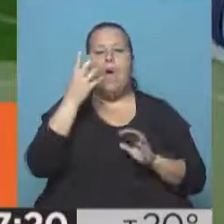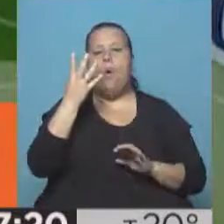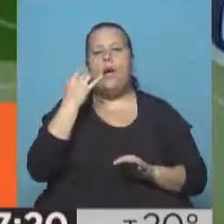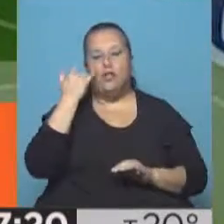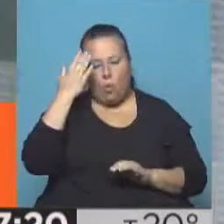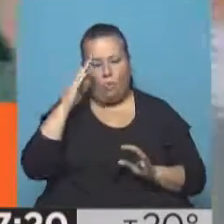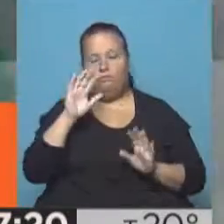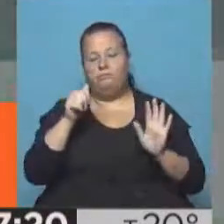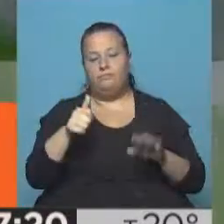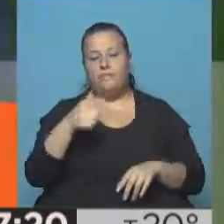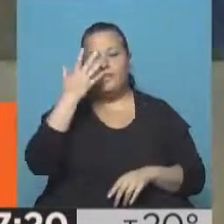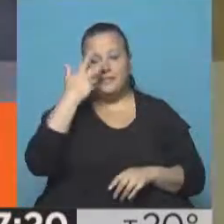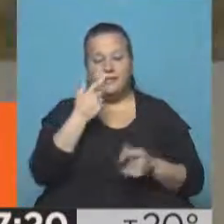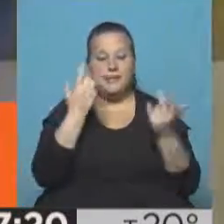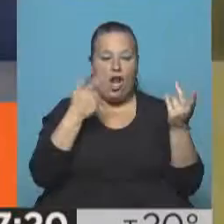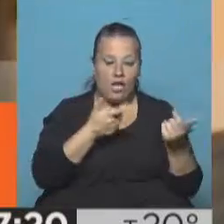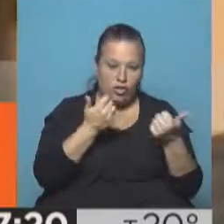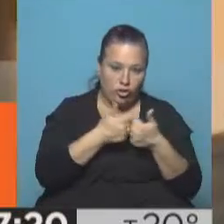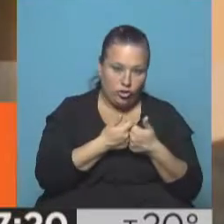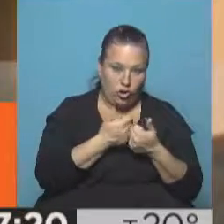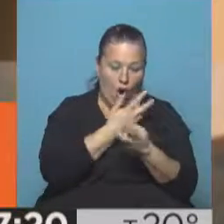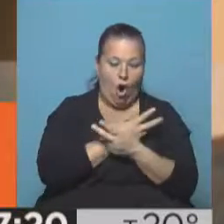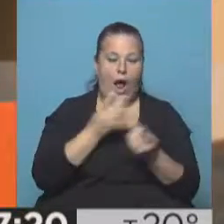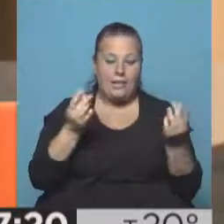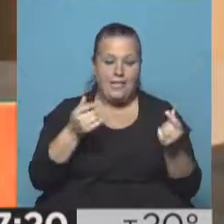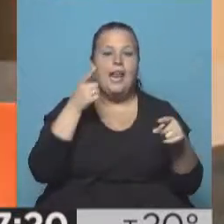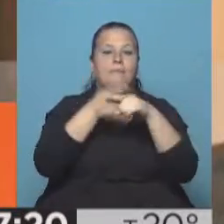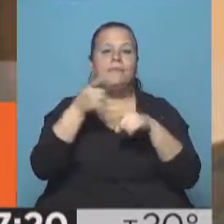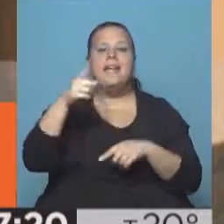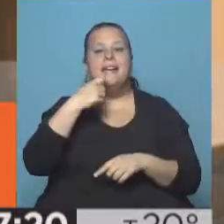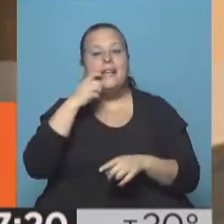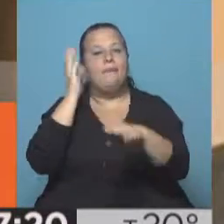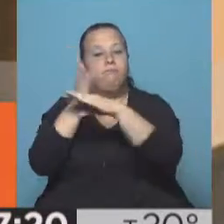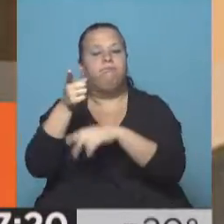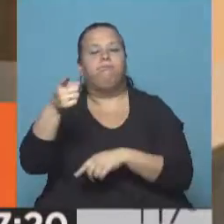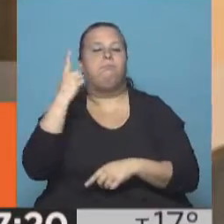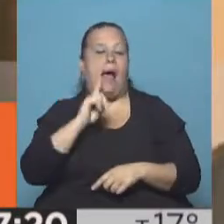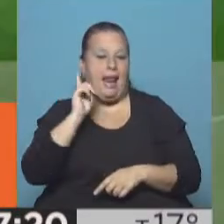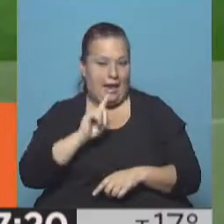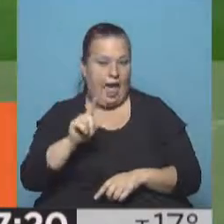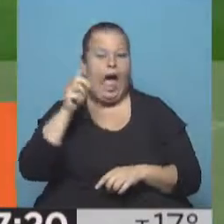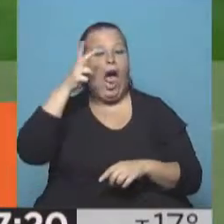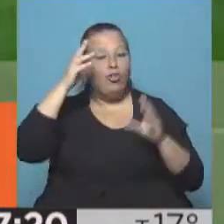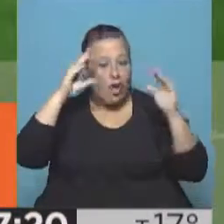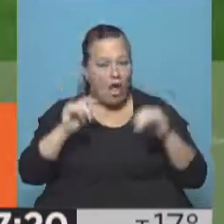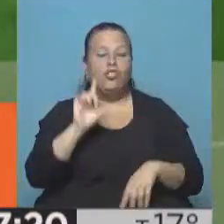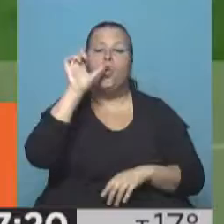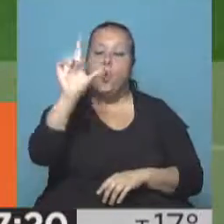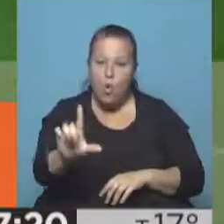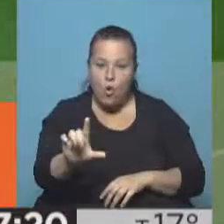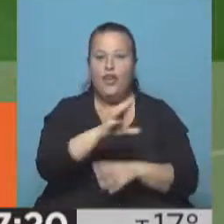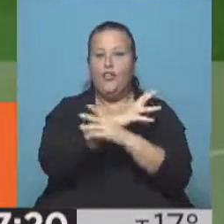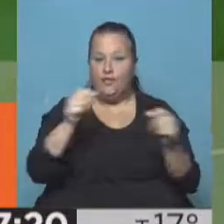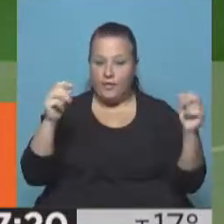18 horas para Arsenal San Lorenzo. River tendrá que visitar a Patronato, que quiere tratar de dar la sorpresa en Paraná desde las 20. Y el día lunes cierra